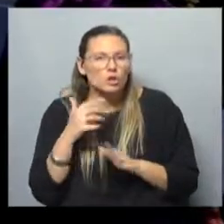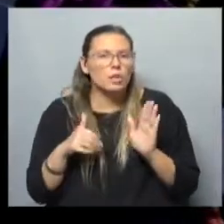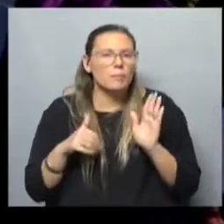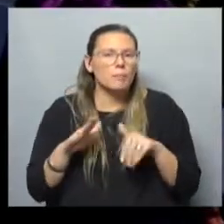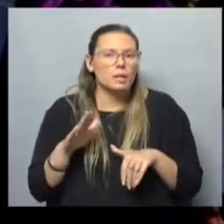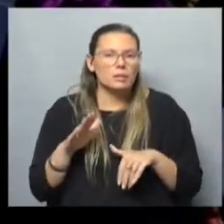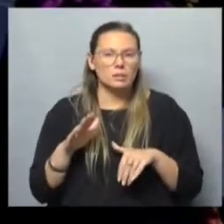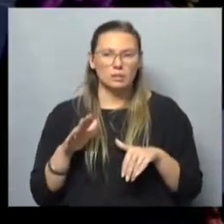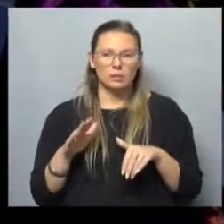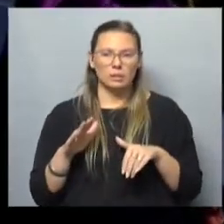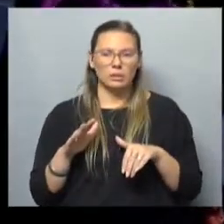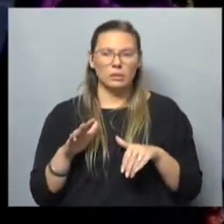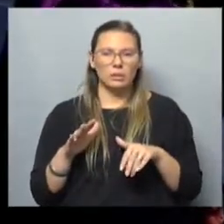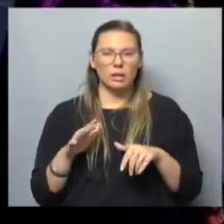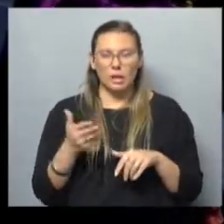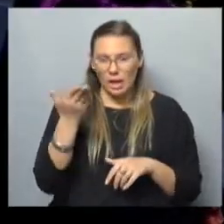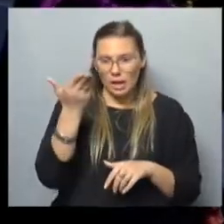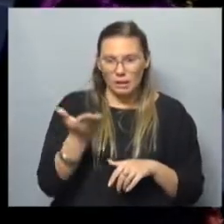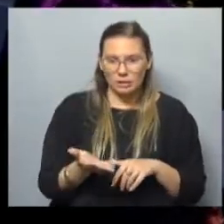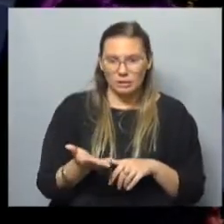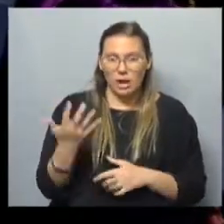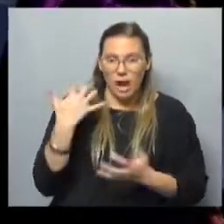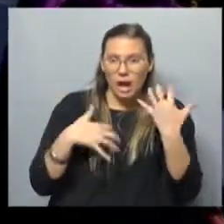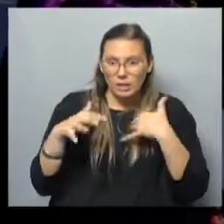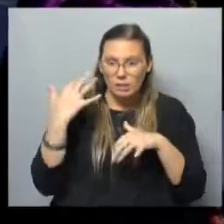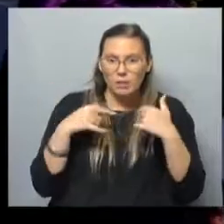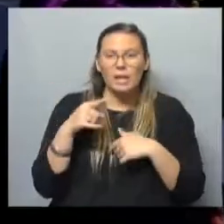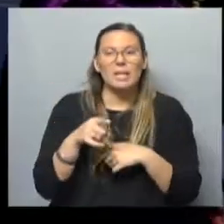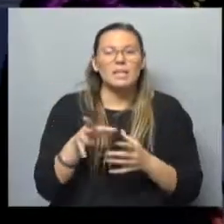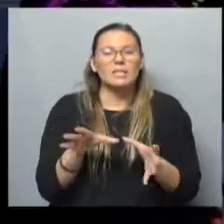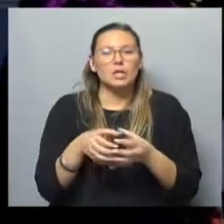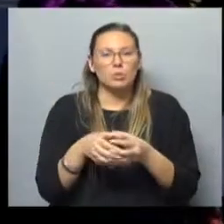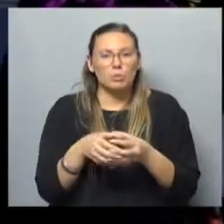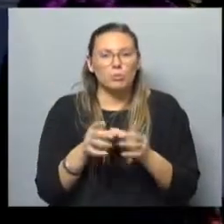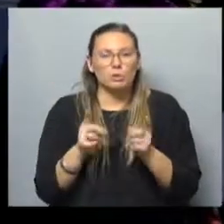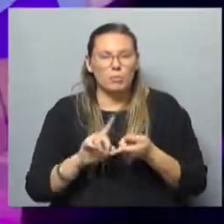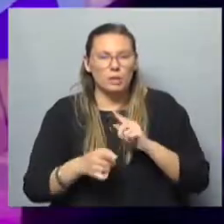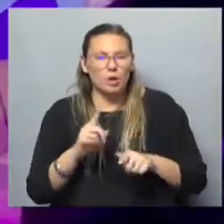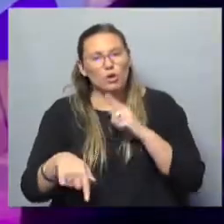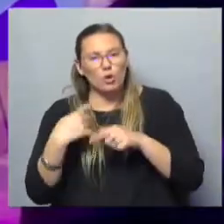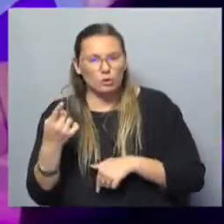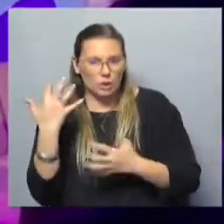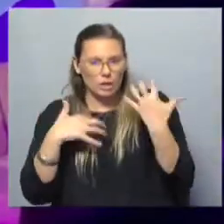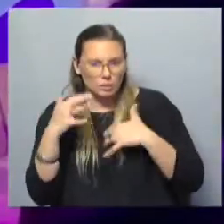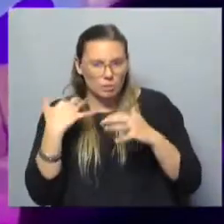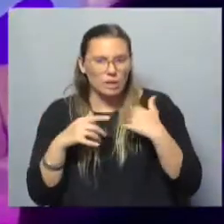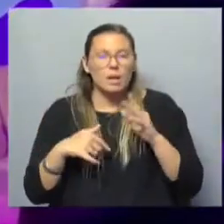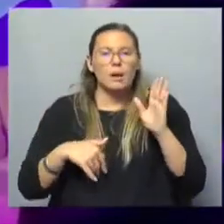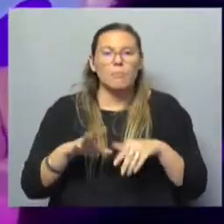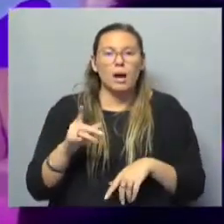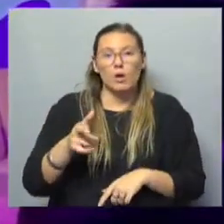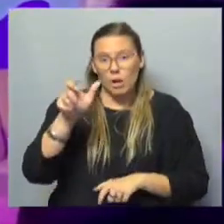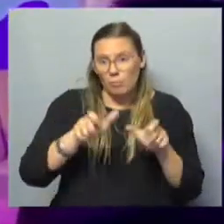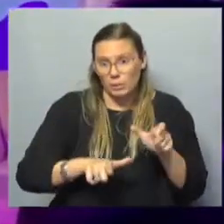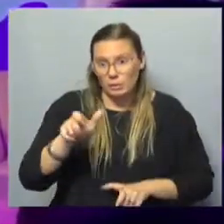poco en la conducta animales de esas especies en relación también con otras especies y particularmente con los